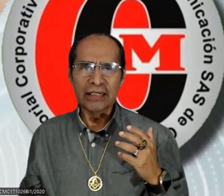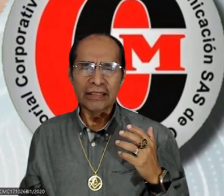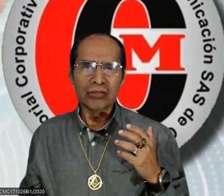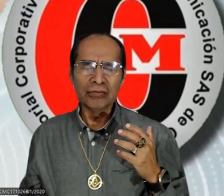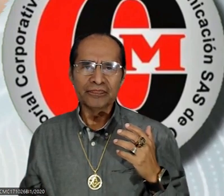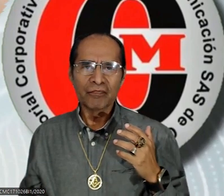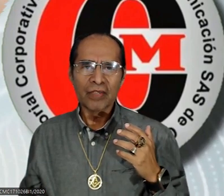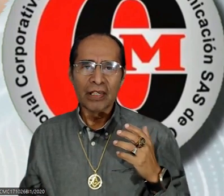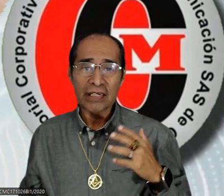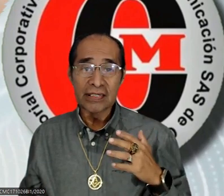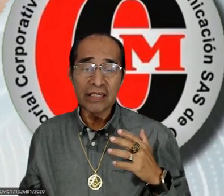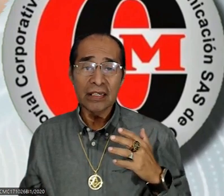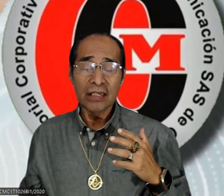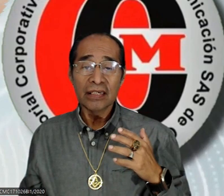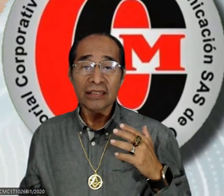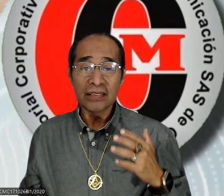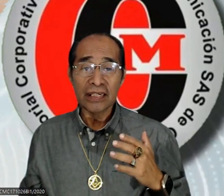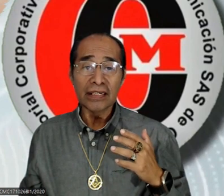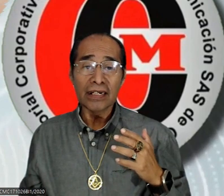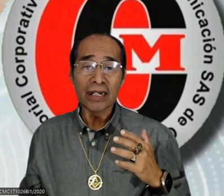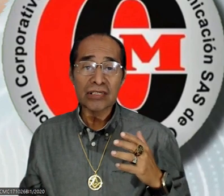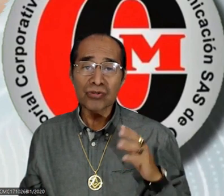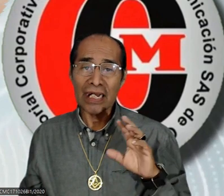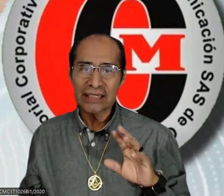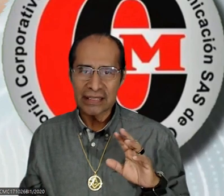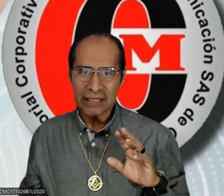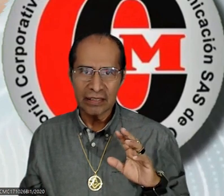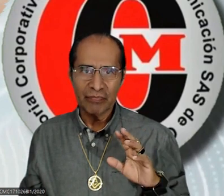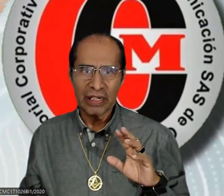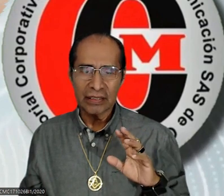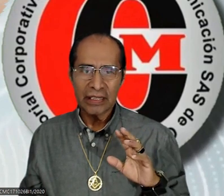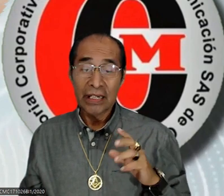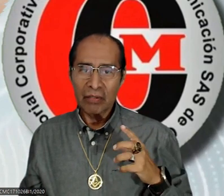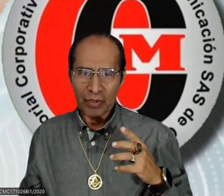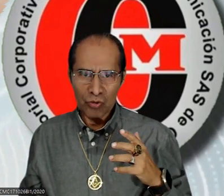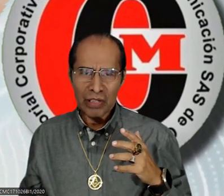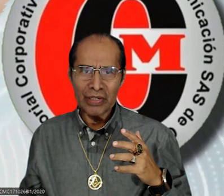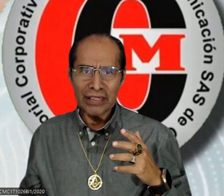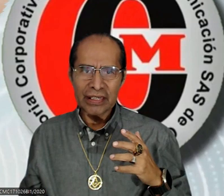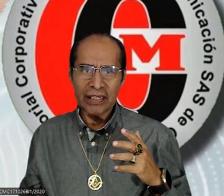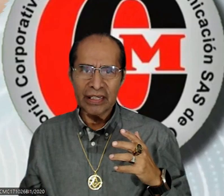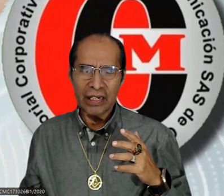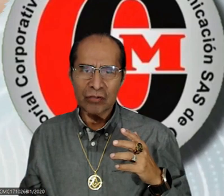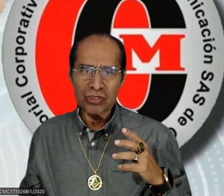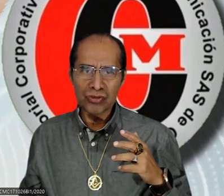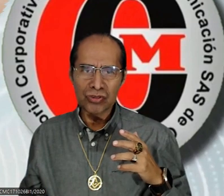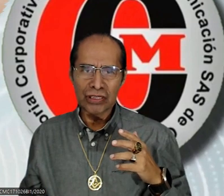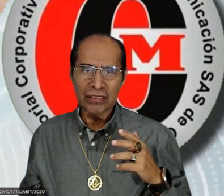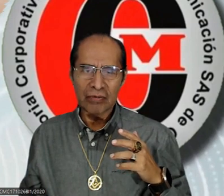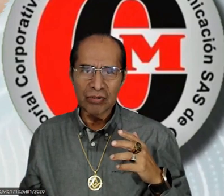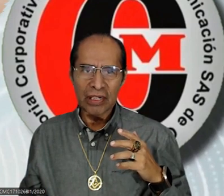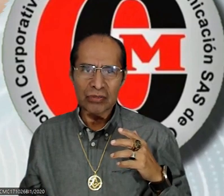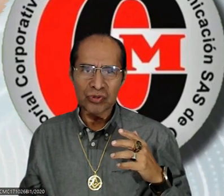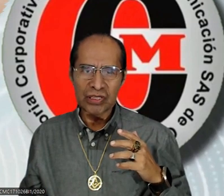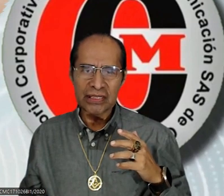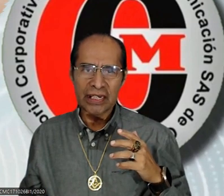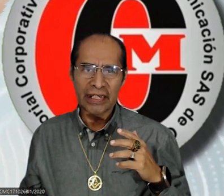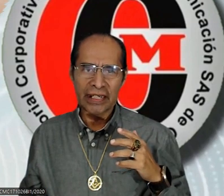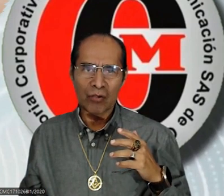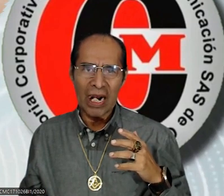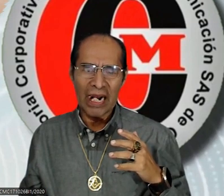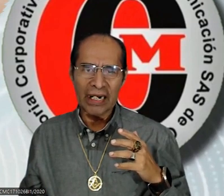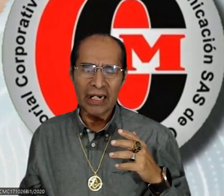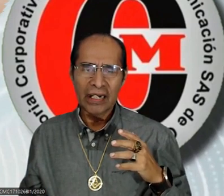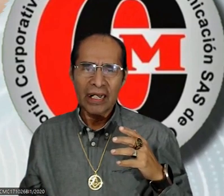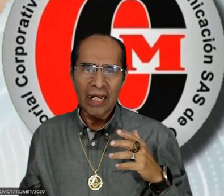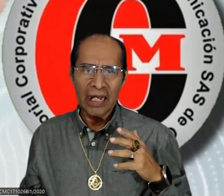libertad, ¿no? Y sí, tienen razón hasta cierta parte. Pero obviamente que la cuestión del trabajo de la justicia